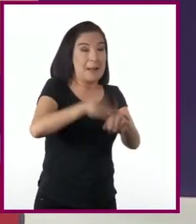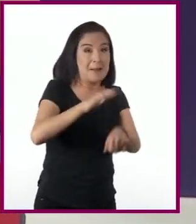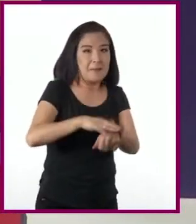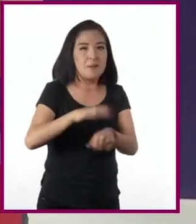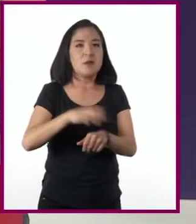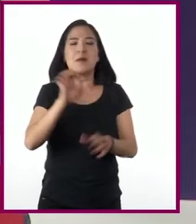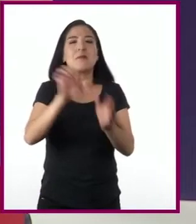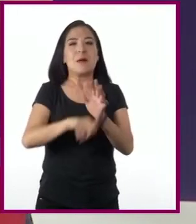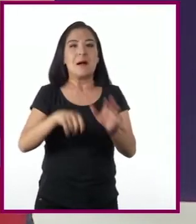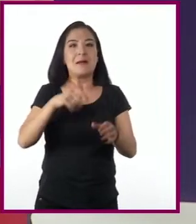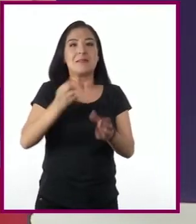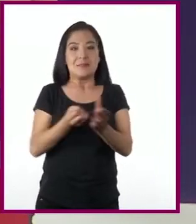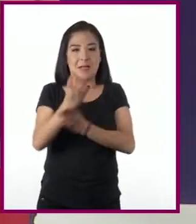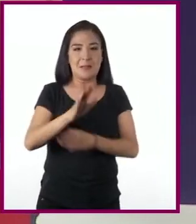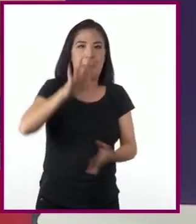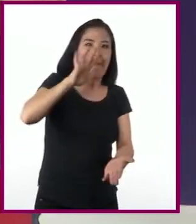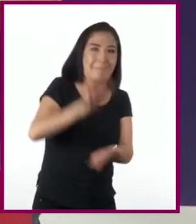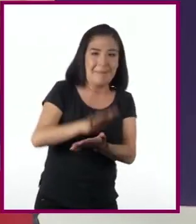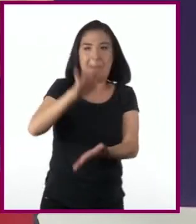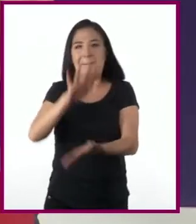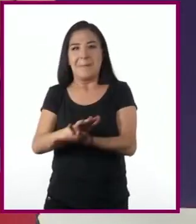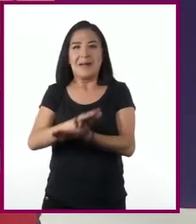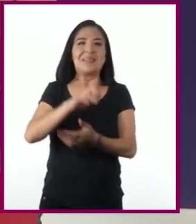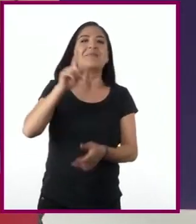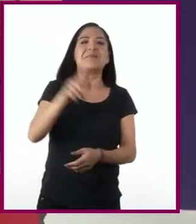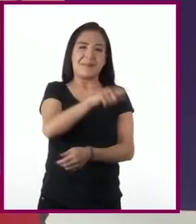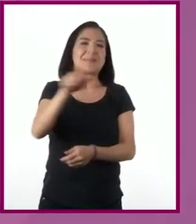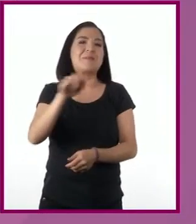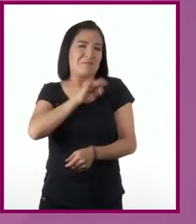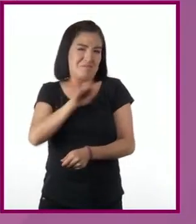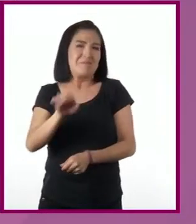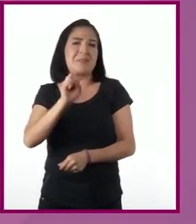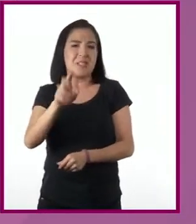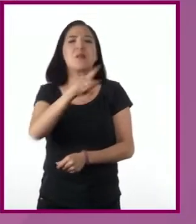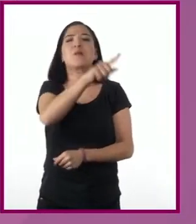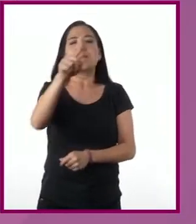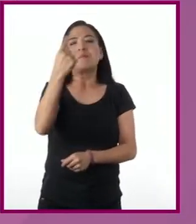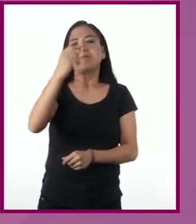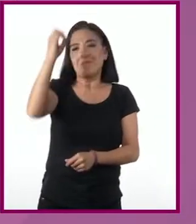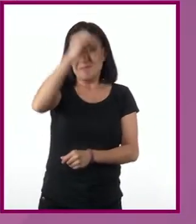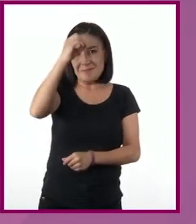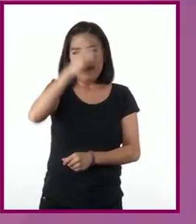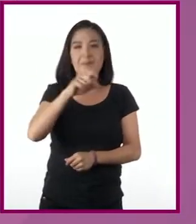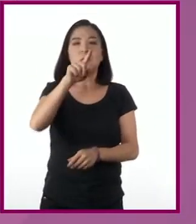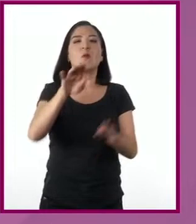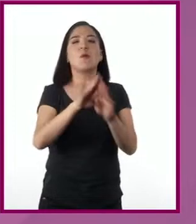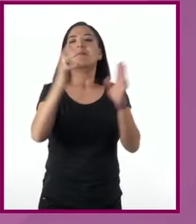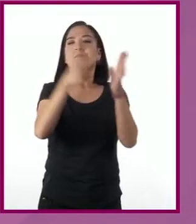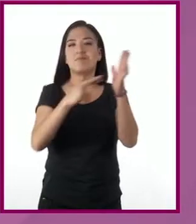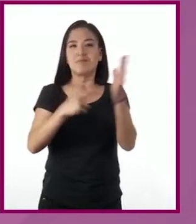los aplaste, ¿no? Puede ser. ¿Y ustedes qué opinan? ¿Y cómo redactarían estas